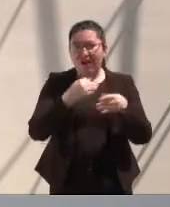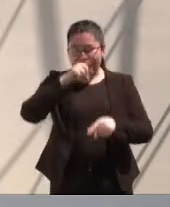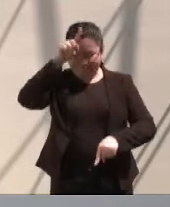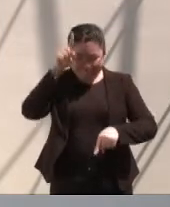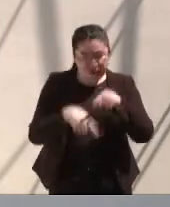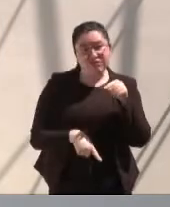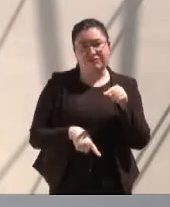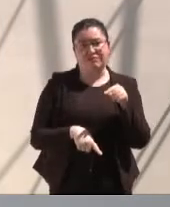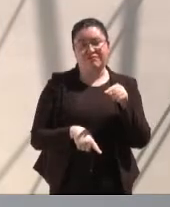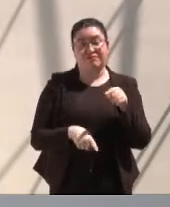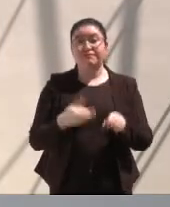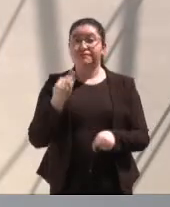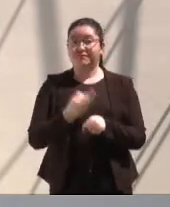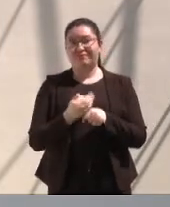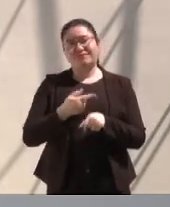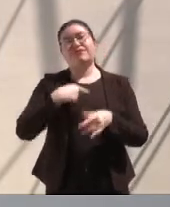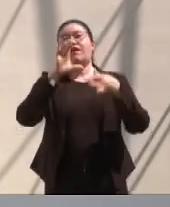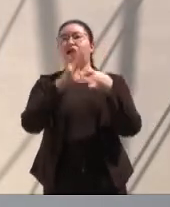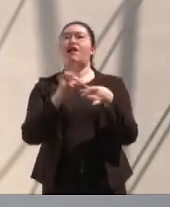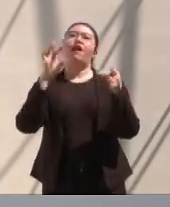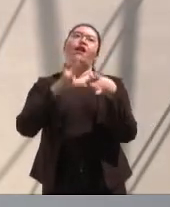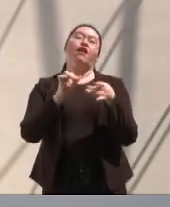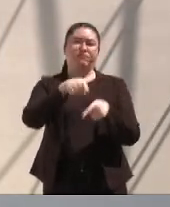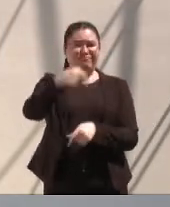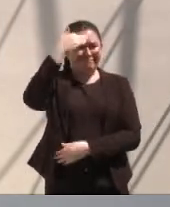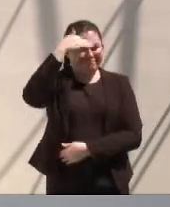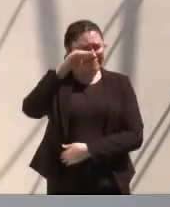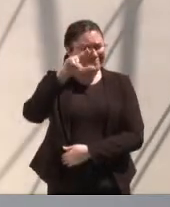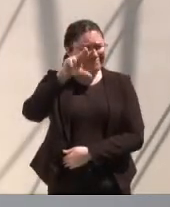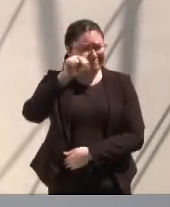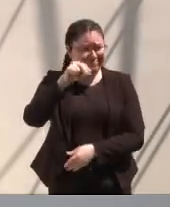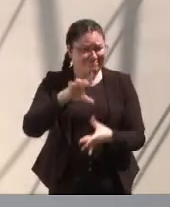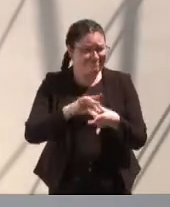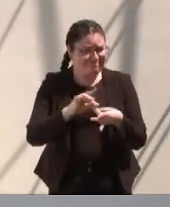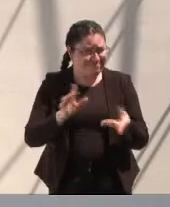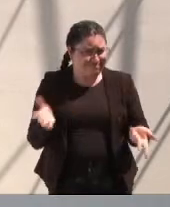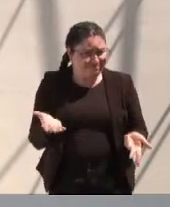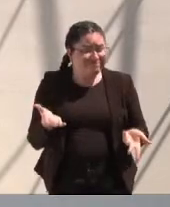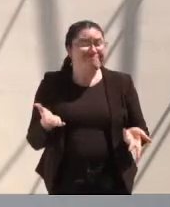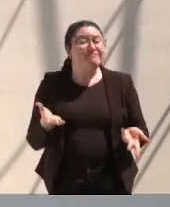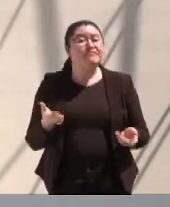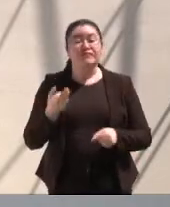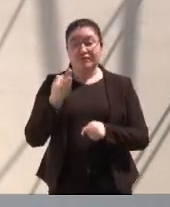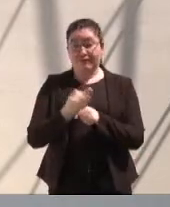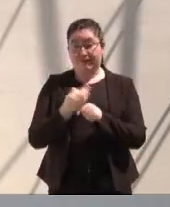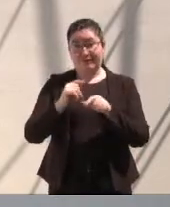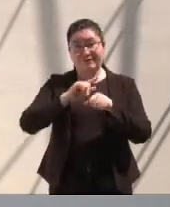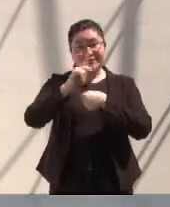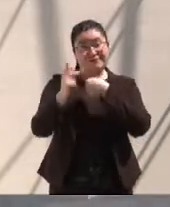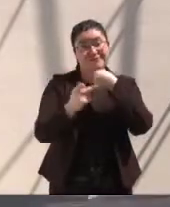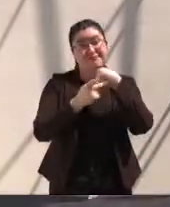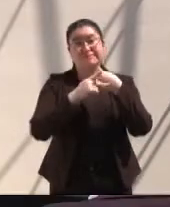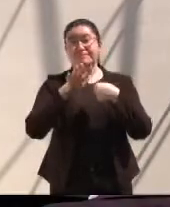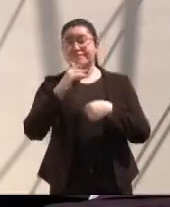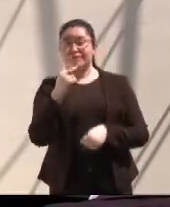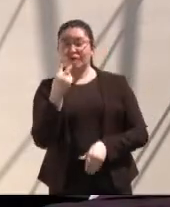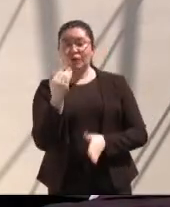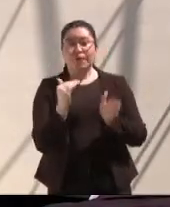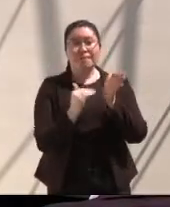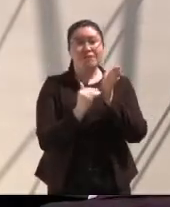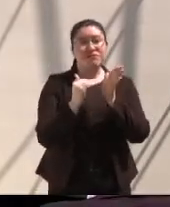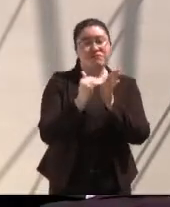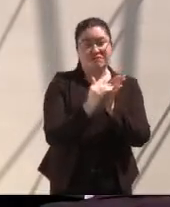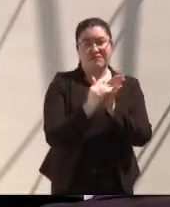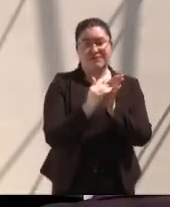acá lo que ustedes ya saben, que en este país, alrededor de 2 millones de mujeres que